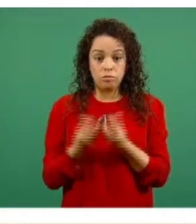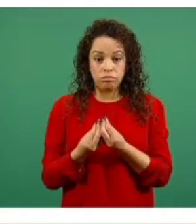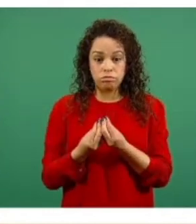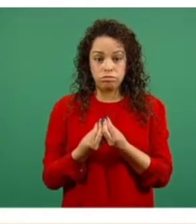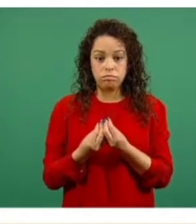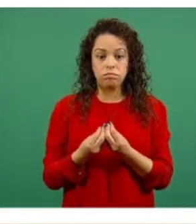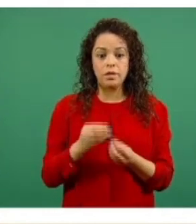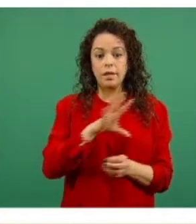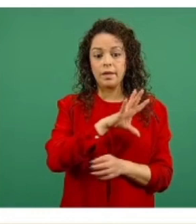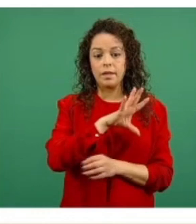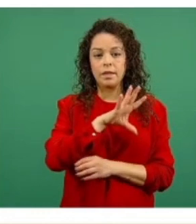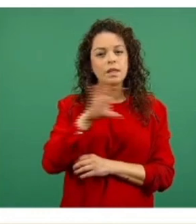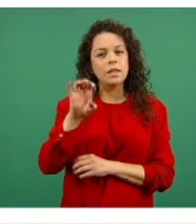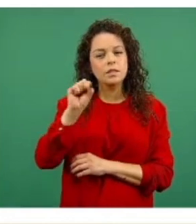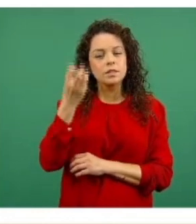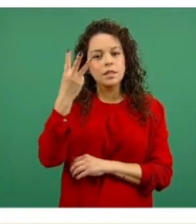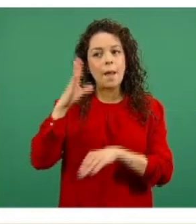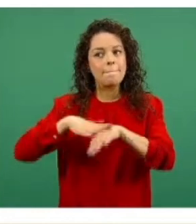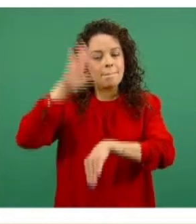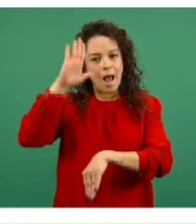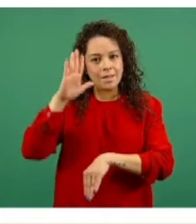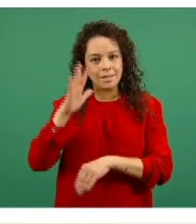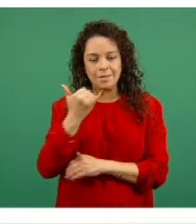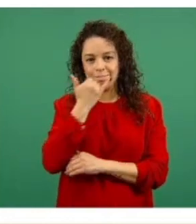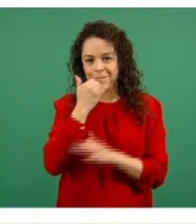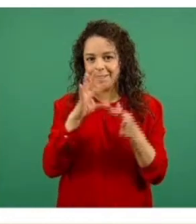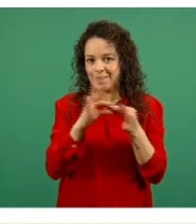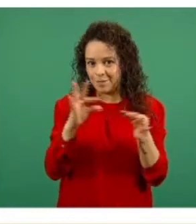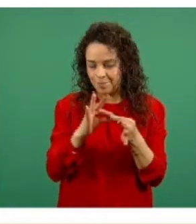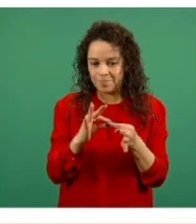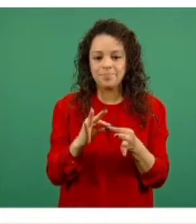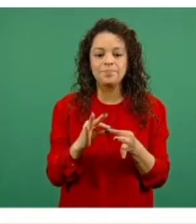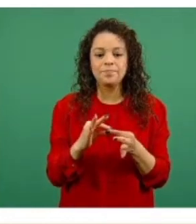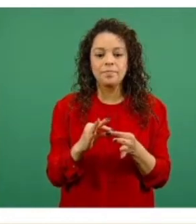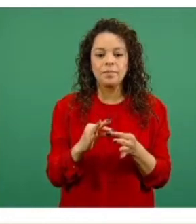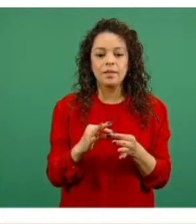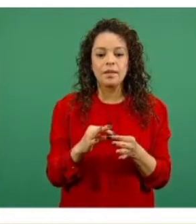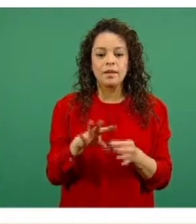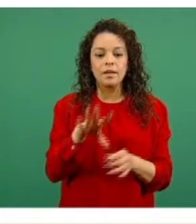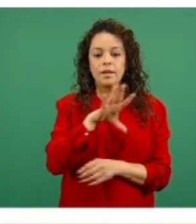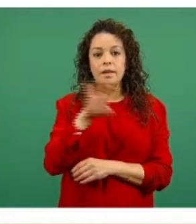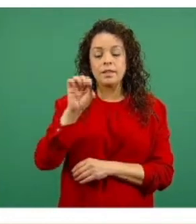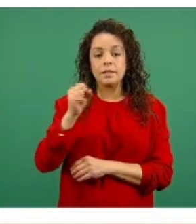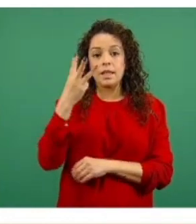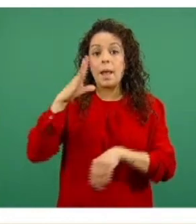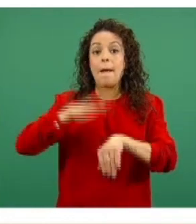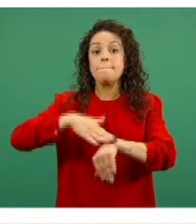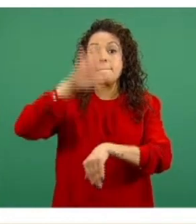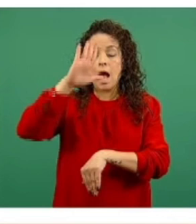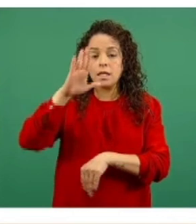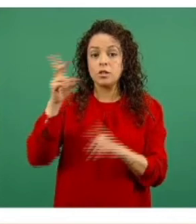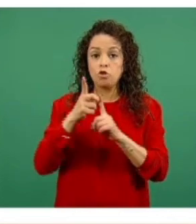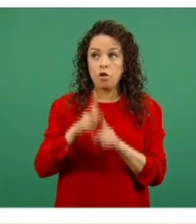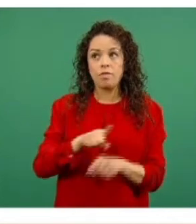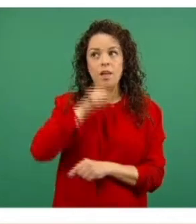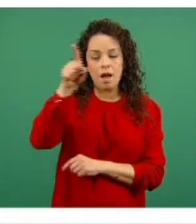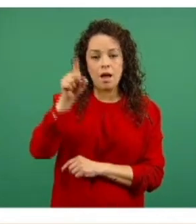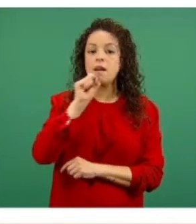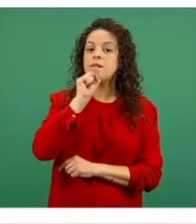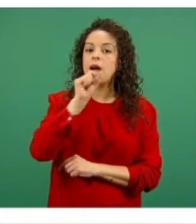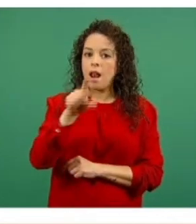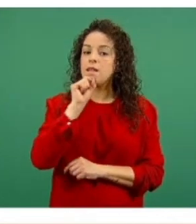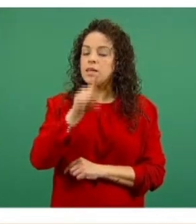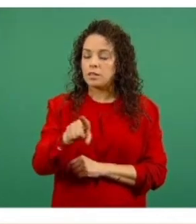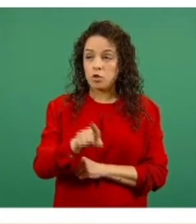563 camas más, leí las de Nuevo León, son 563 camas más solamente en el estado de Jalisco. Ahí